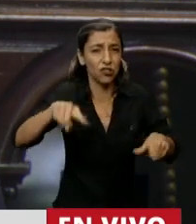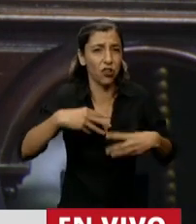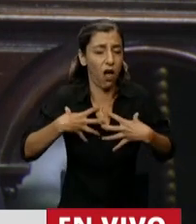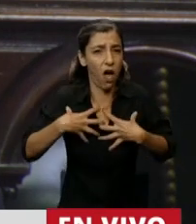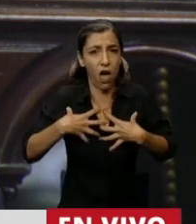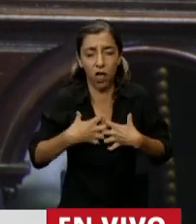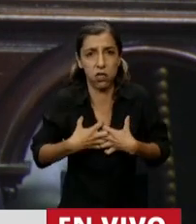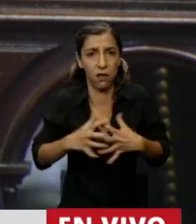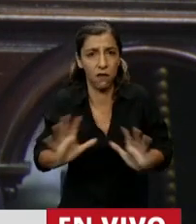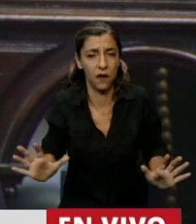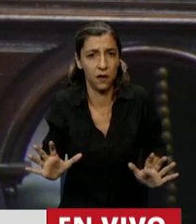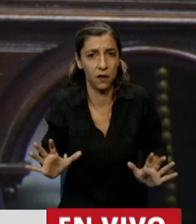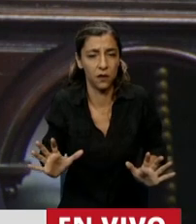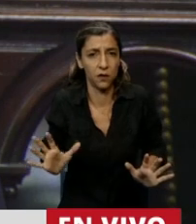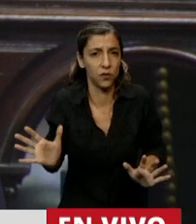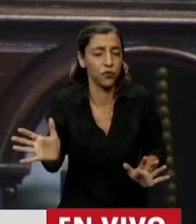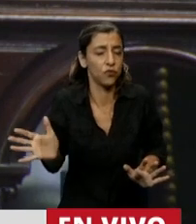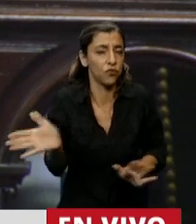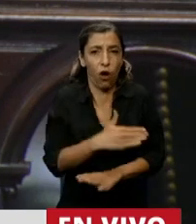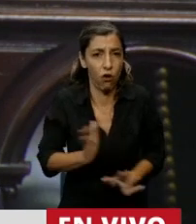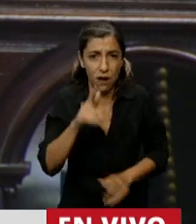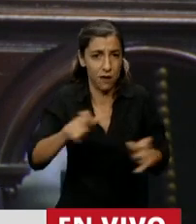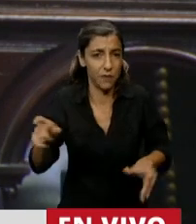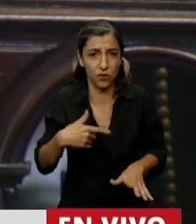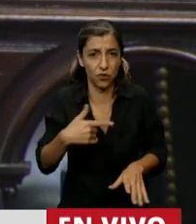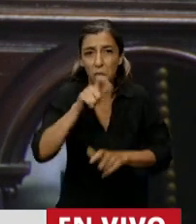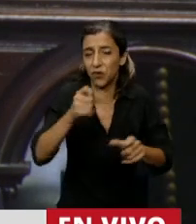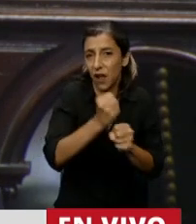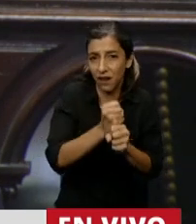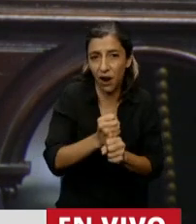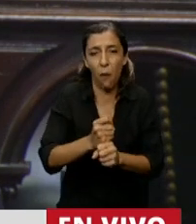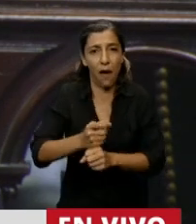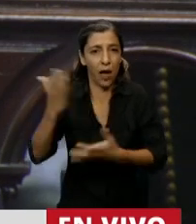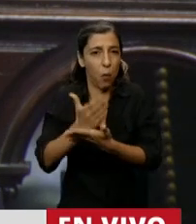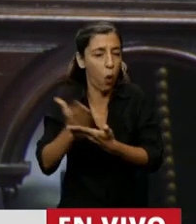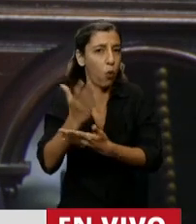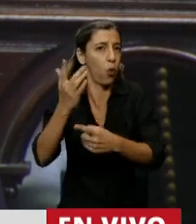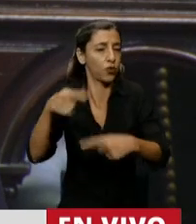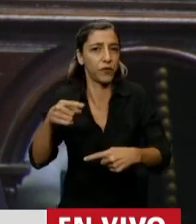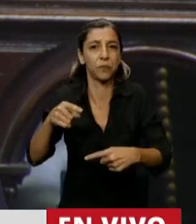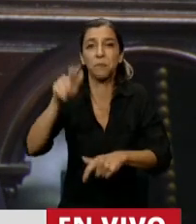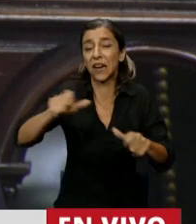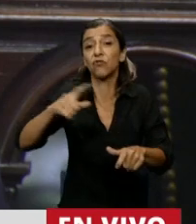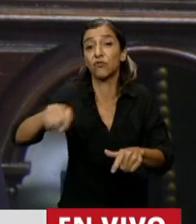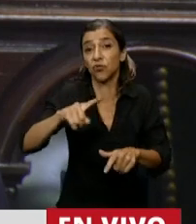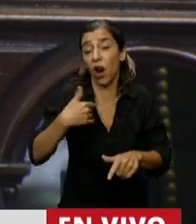a la Argentina del trabajo, de la producción, a la Argentina que sostiene a buena